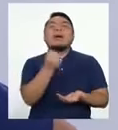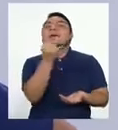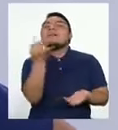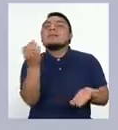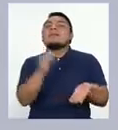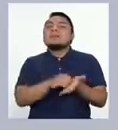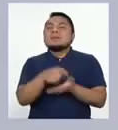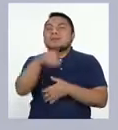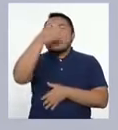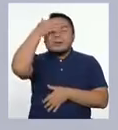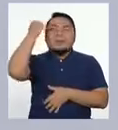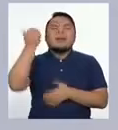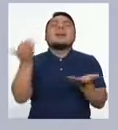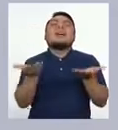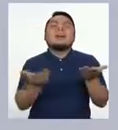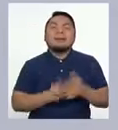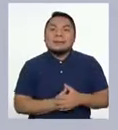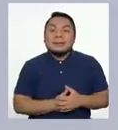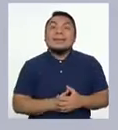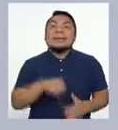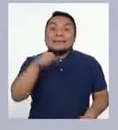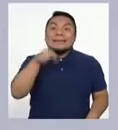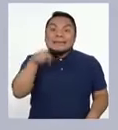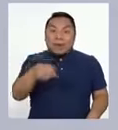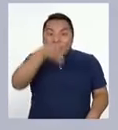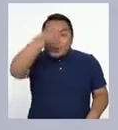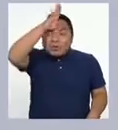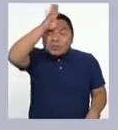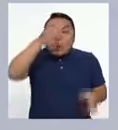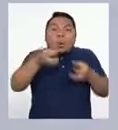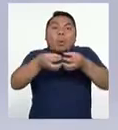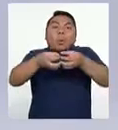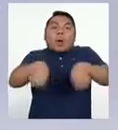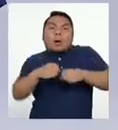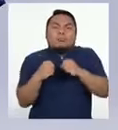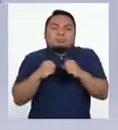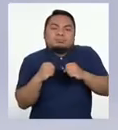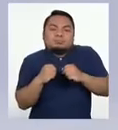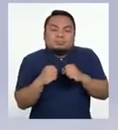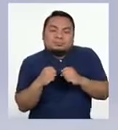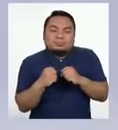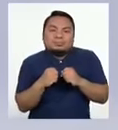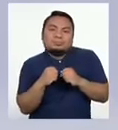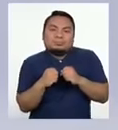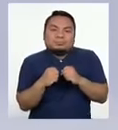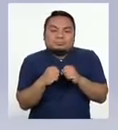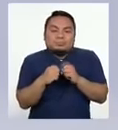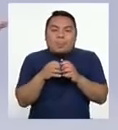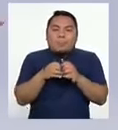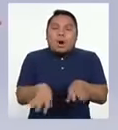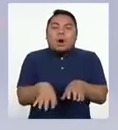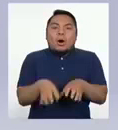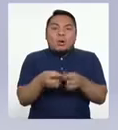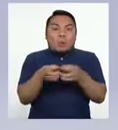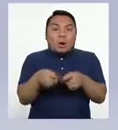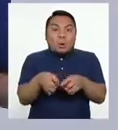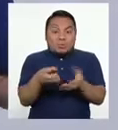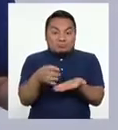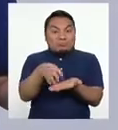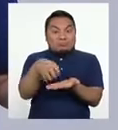olvidando. ¡Sí! Ponen huevos sin pollitos. Y esos huevos nos